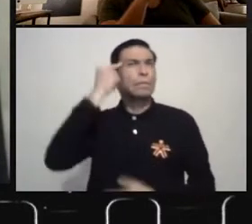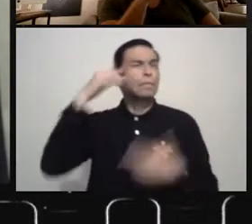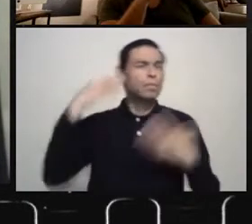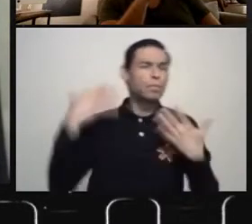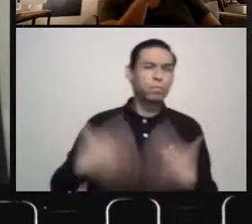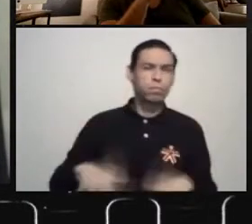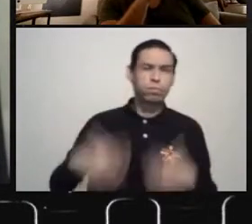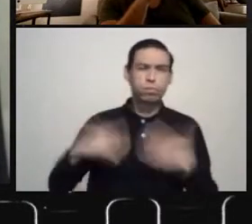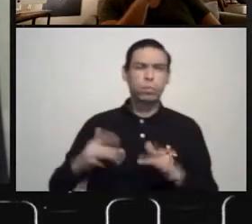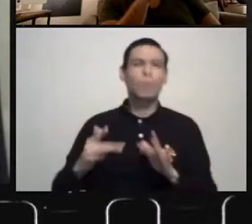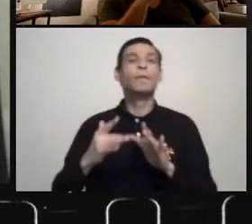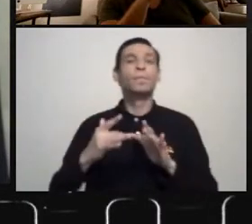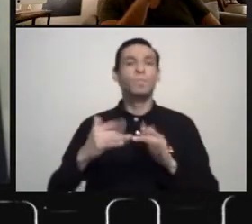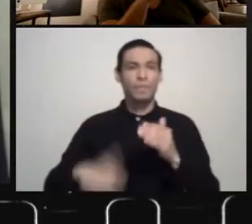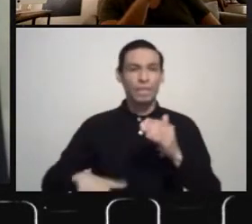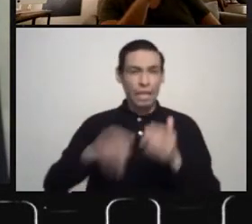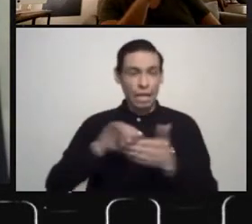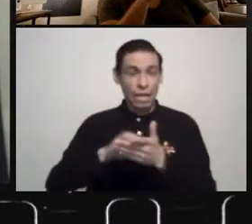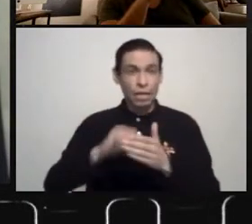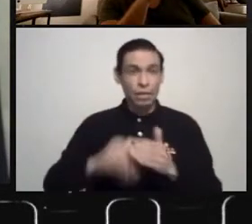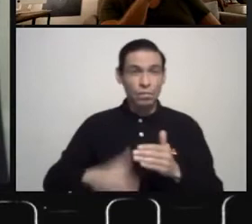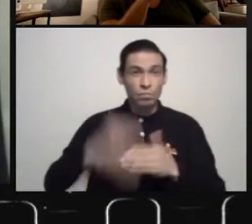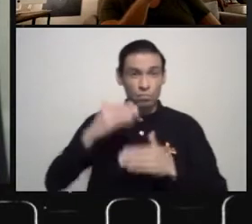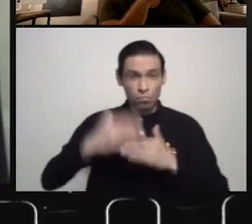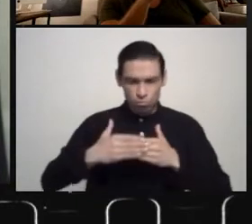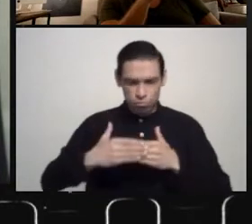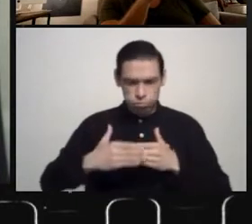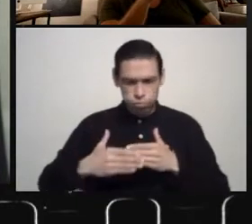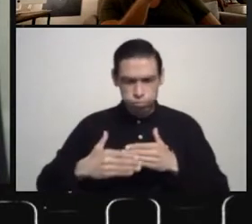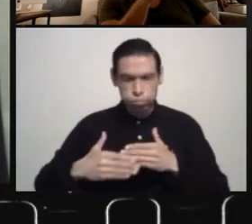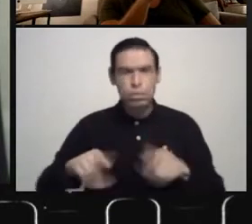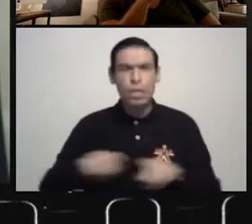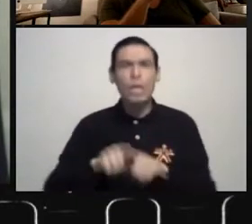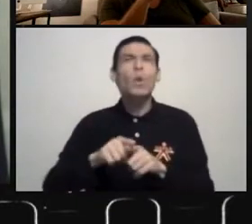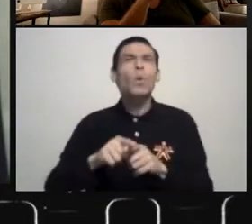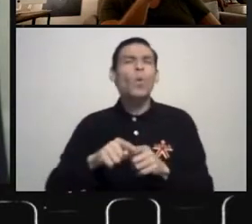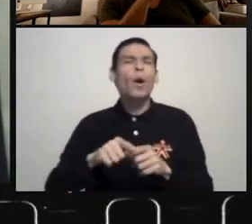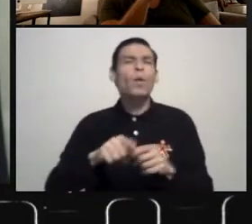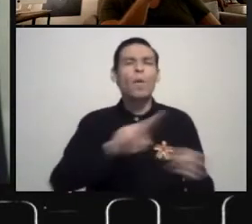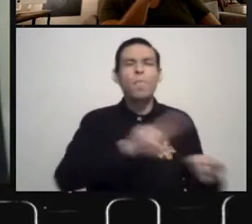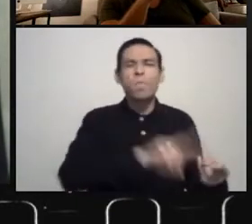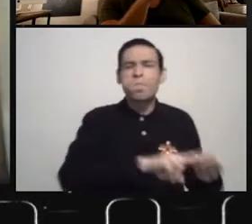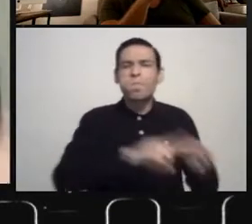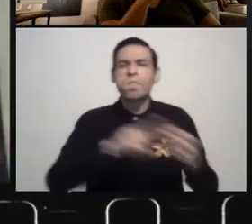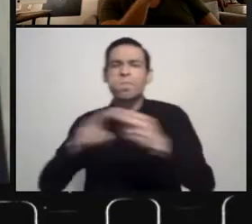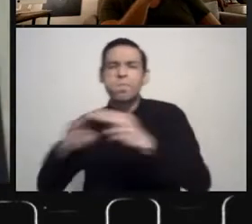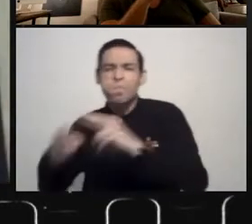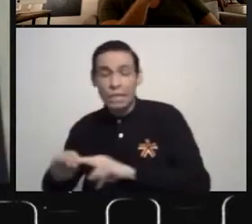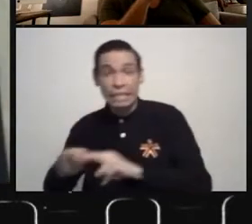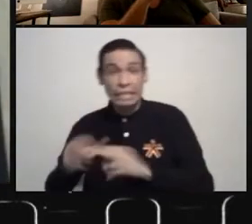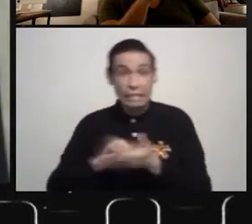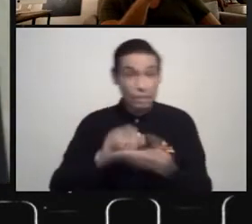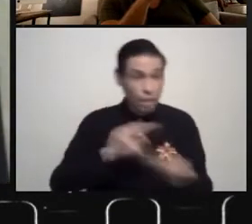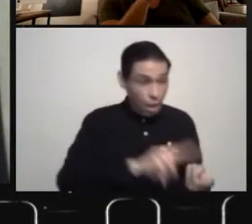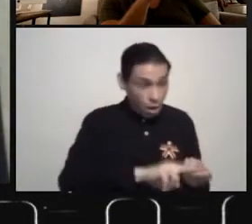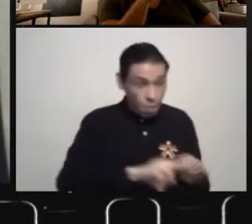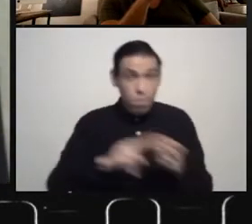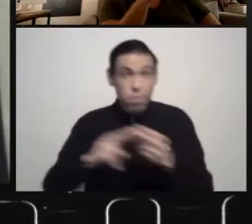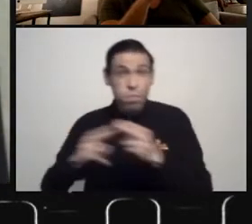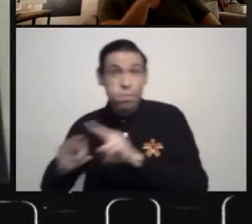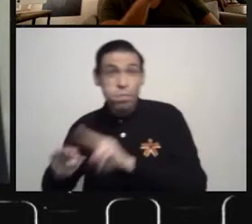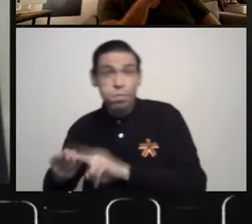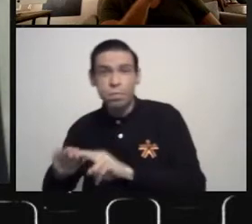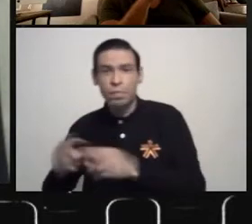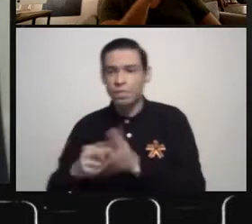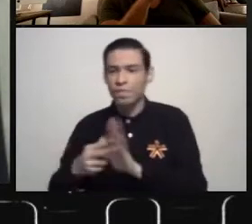y partir de ahí para llegar a la metáfora. La metáfora finalmente es esa manifestación de algo